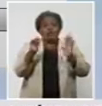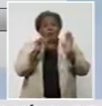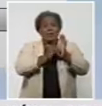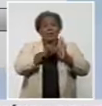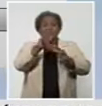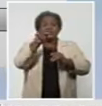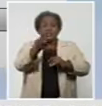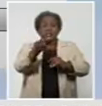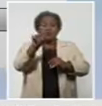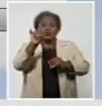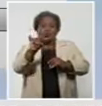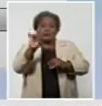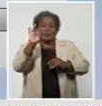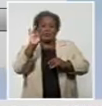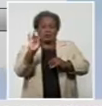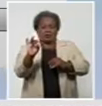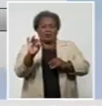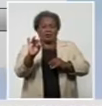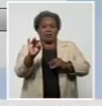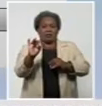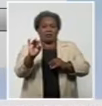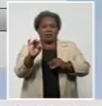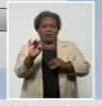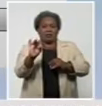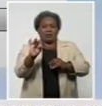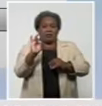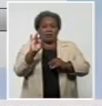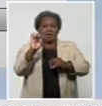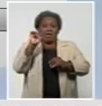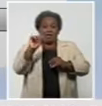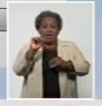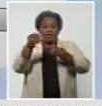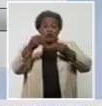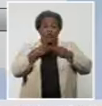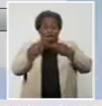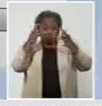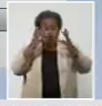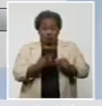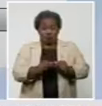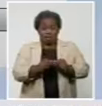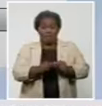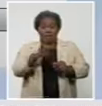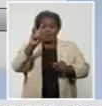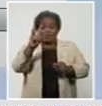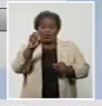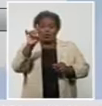4.197, y eso da un total de